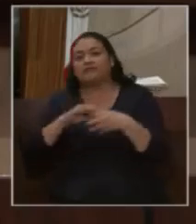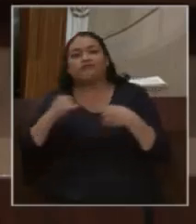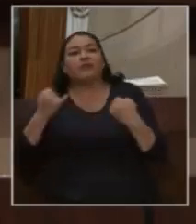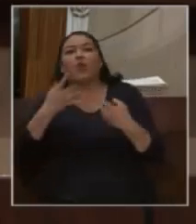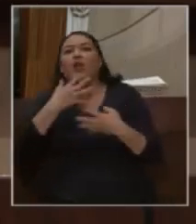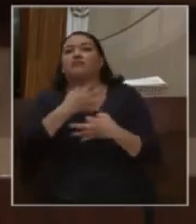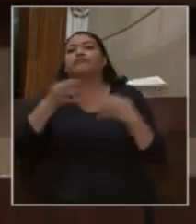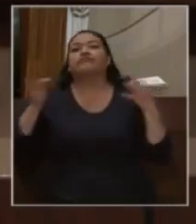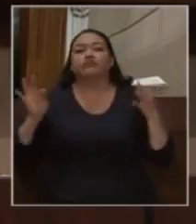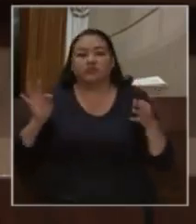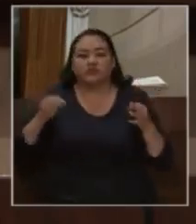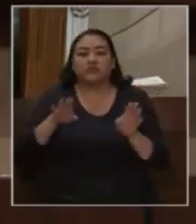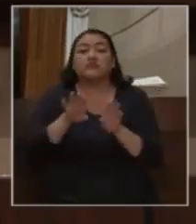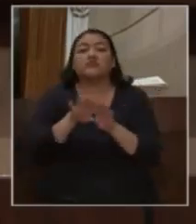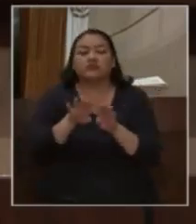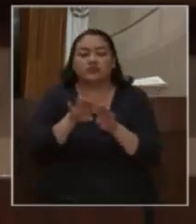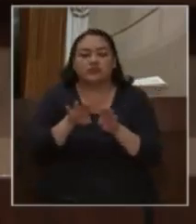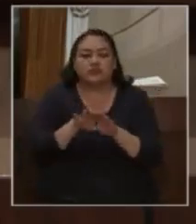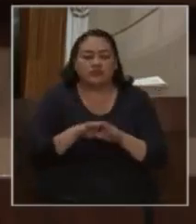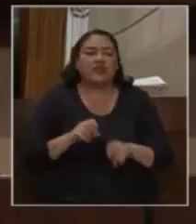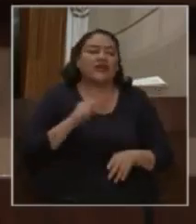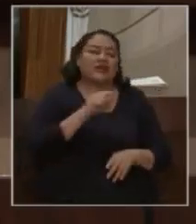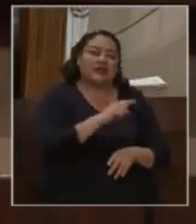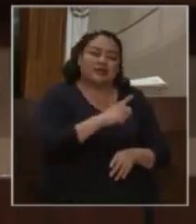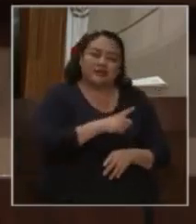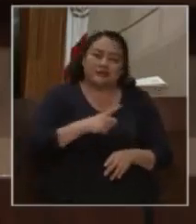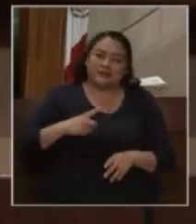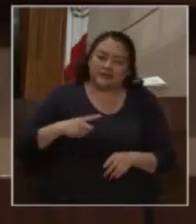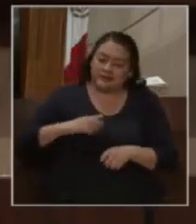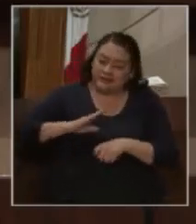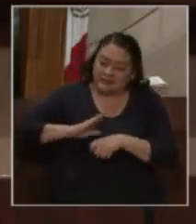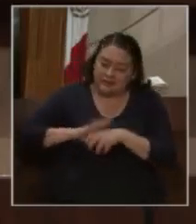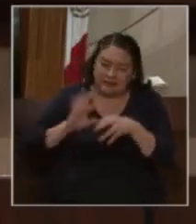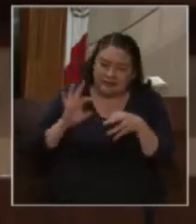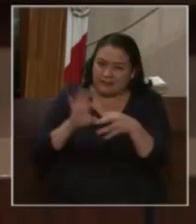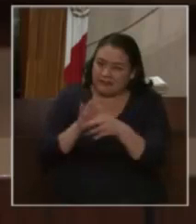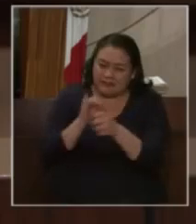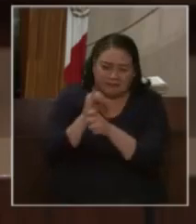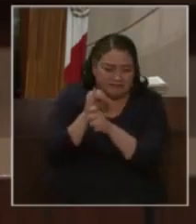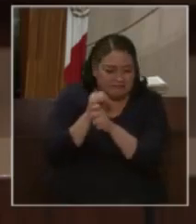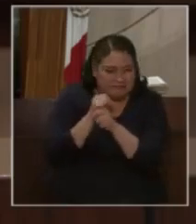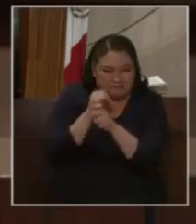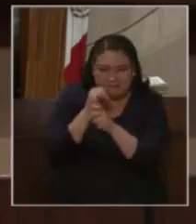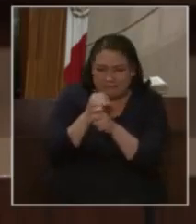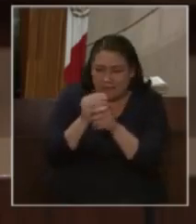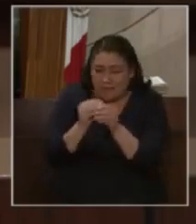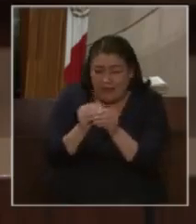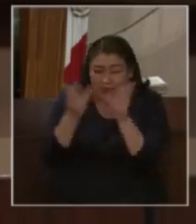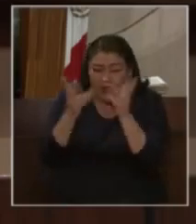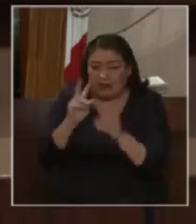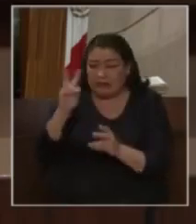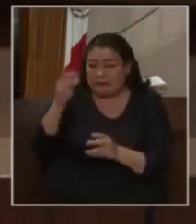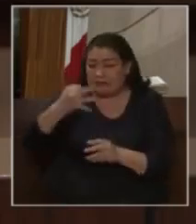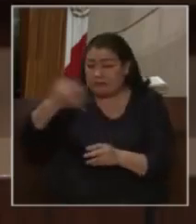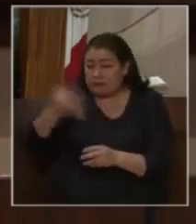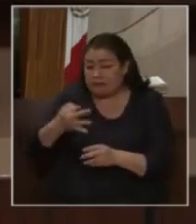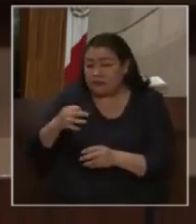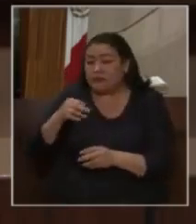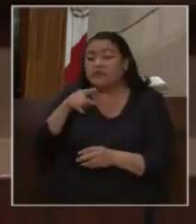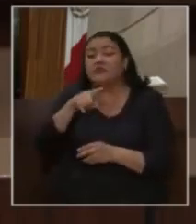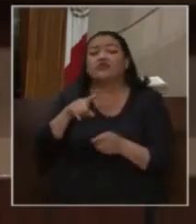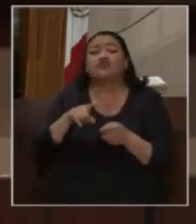solo era posible teniendo elementos que permitieran establecer con la mayor claridad de